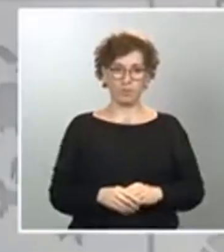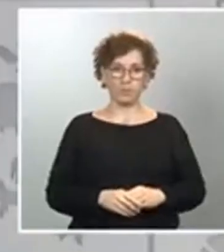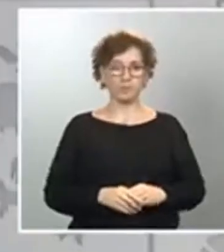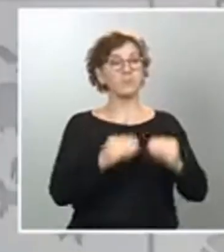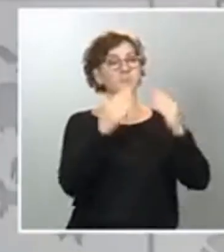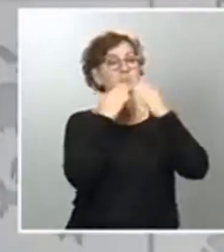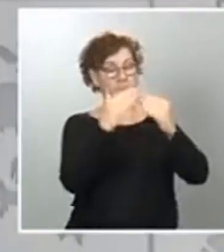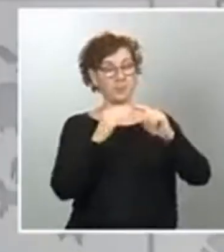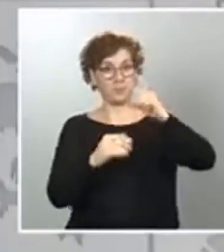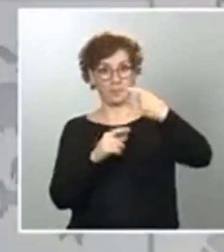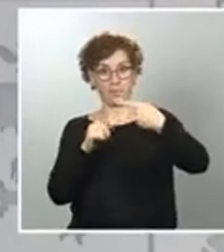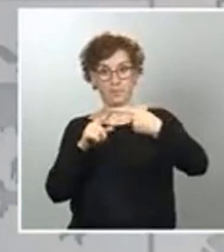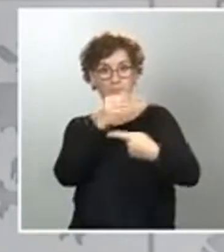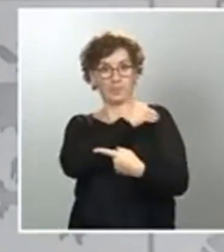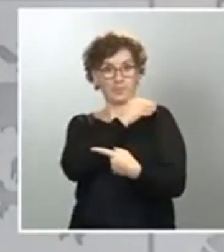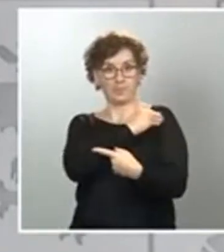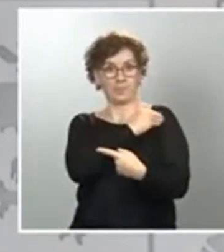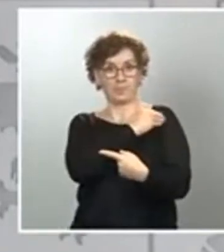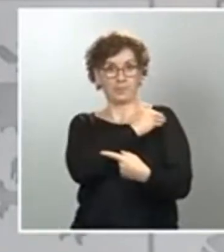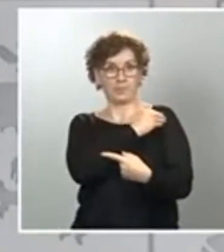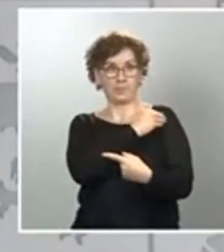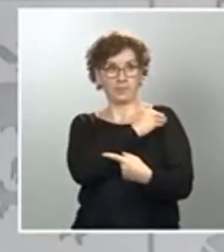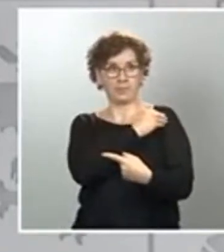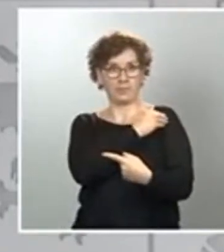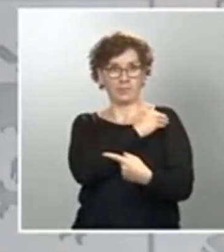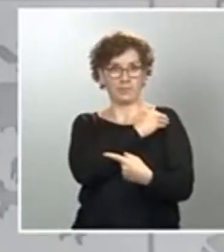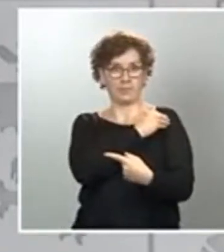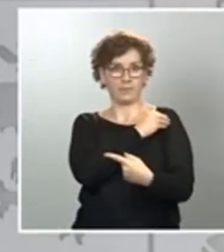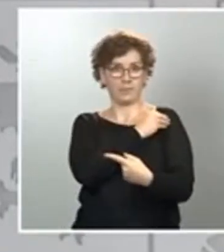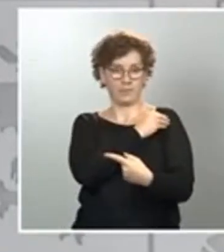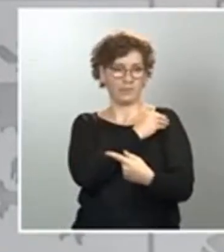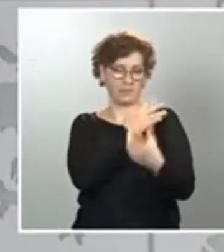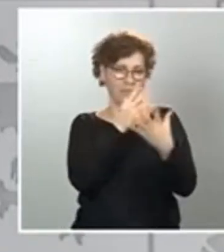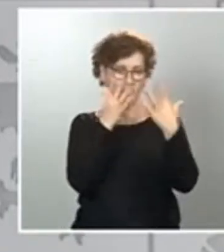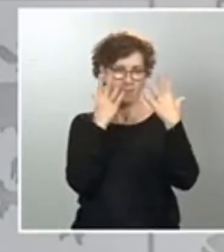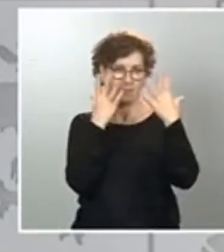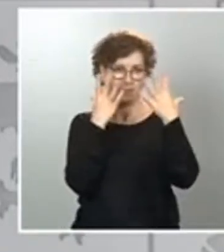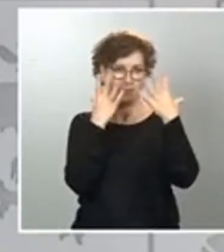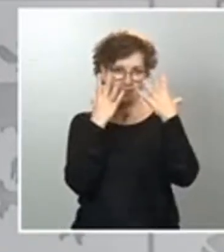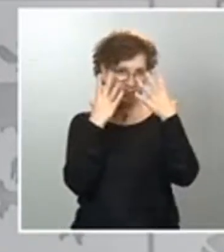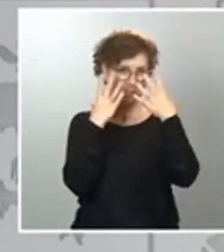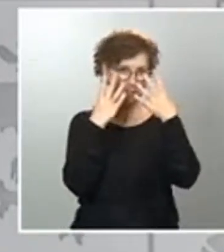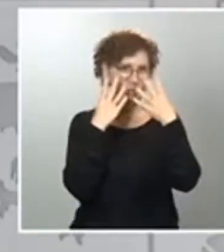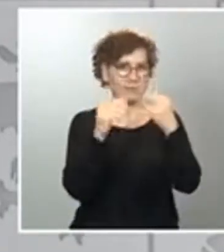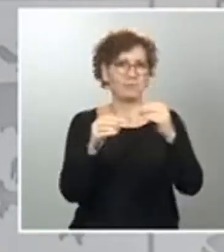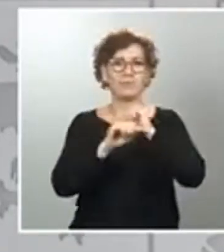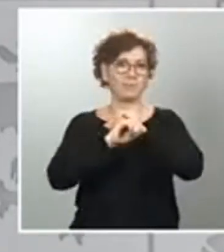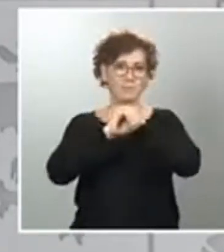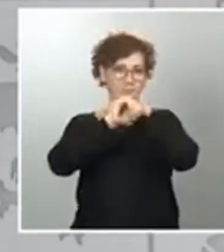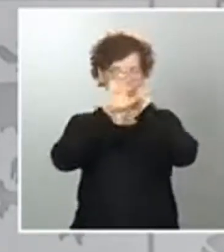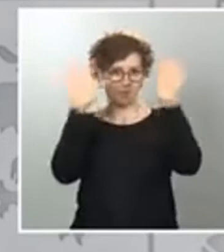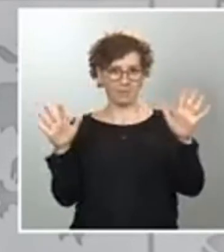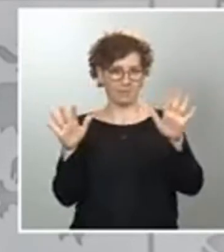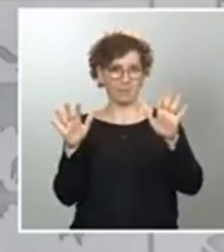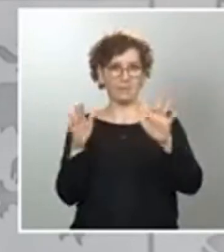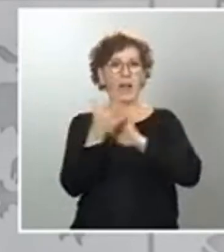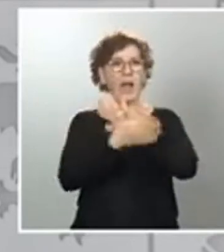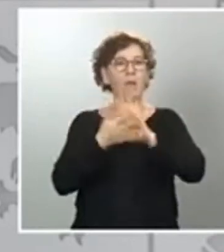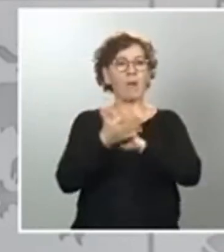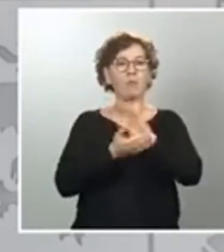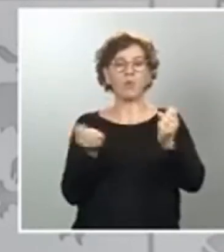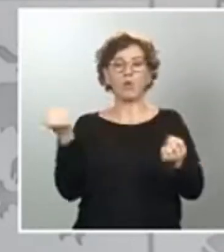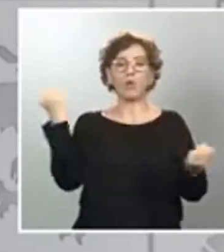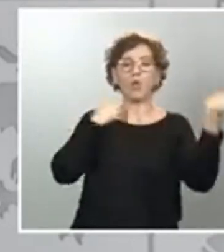sabe perfectamente a qué me estoy refiriendo. Me estoy refiriendo precisamente a nuestra conducta social. A eso estamos hablando con la nueva